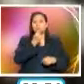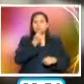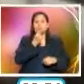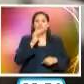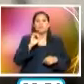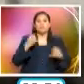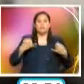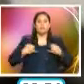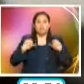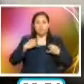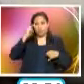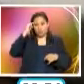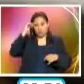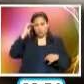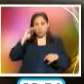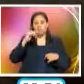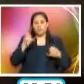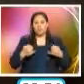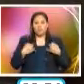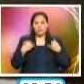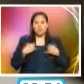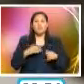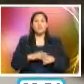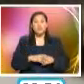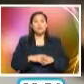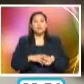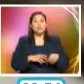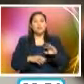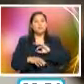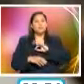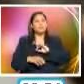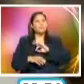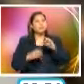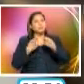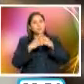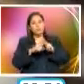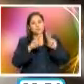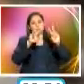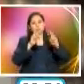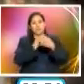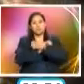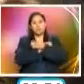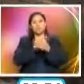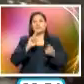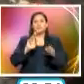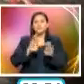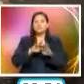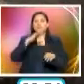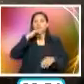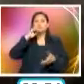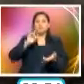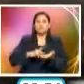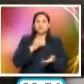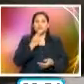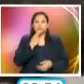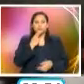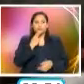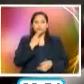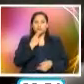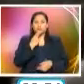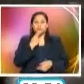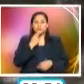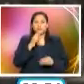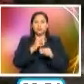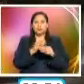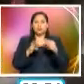los adolescentes, los jóvenes, Sí. empiecen a educarse en este tema del reciclaje, del Muy bien. volver a